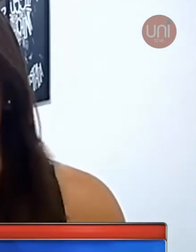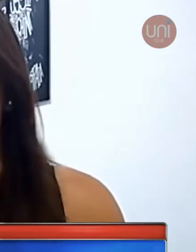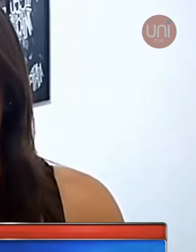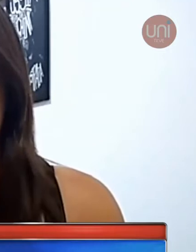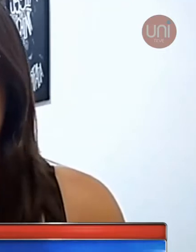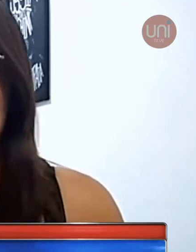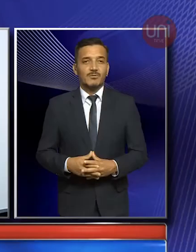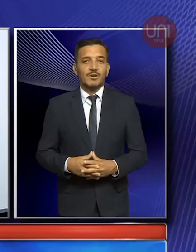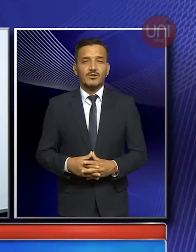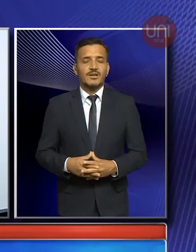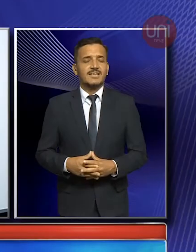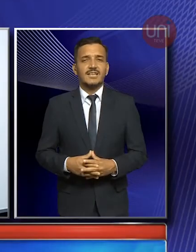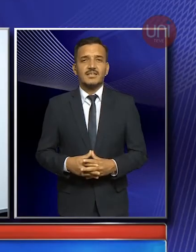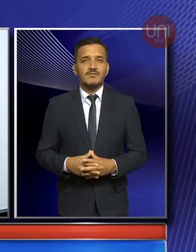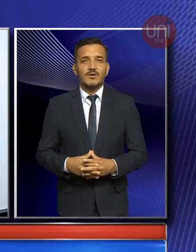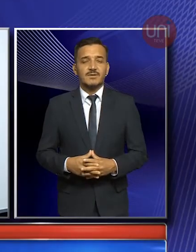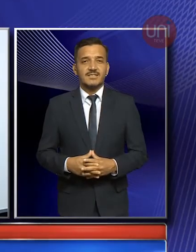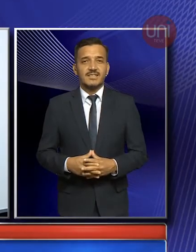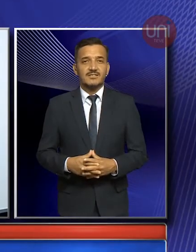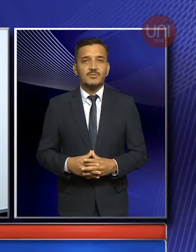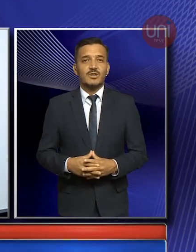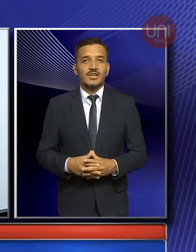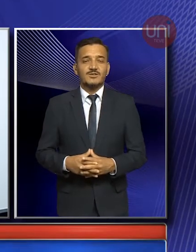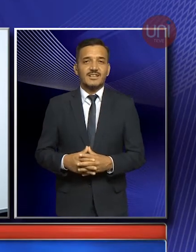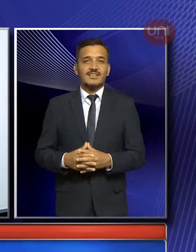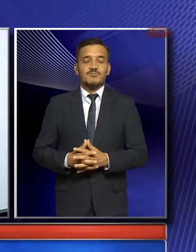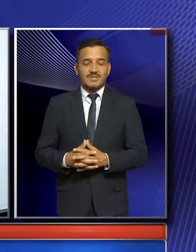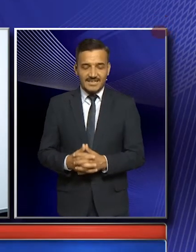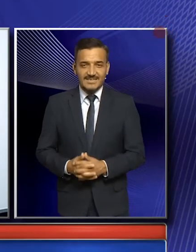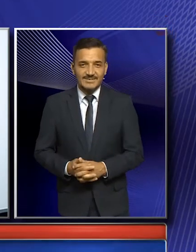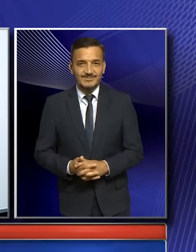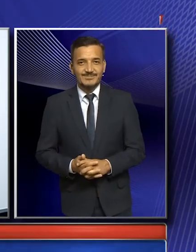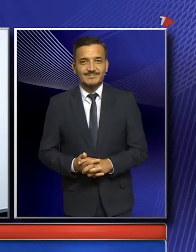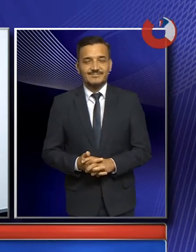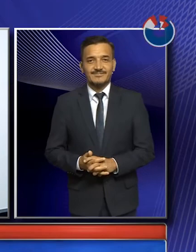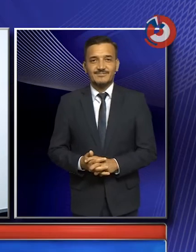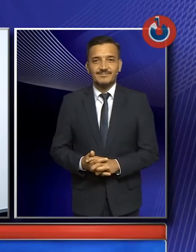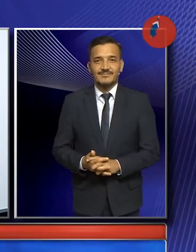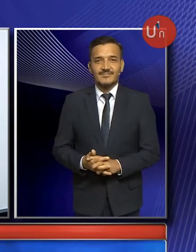que sí, ojalá ha sido de ejemplo para todos. Excelente el informe, Jessica, ha sido muy generosa. Muchas gracias.